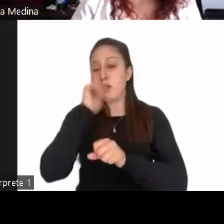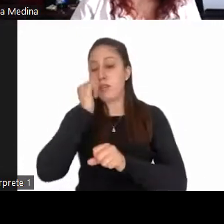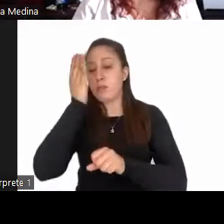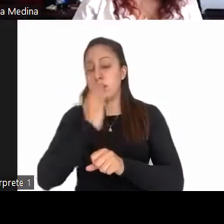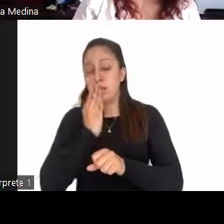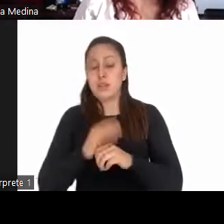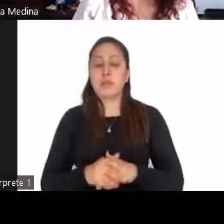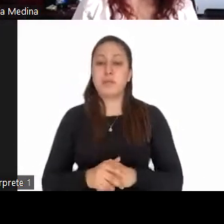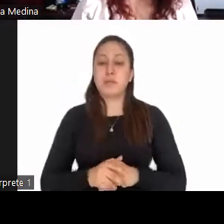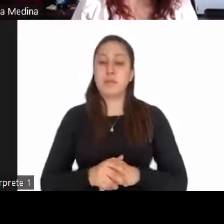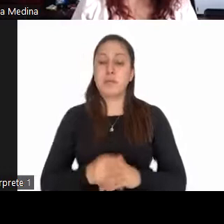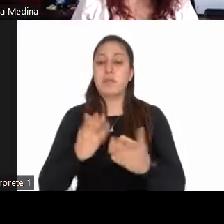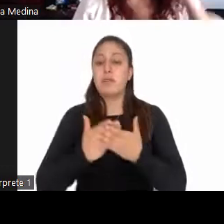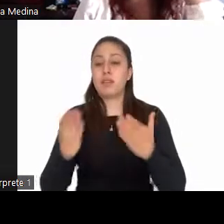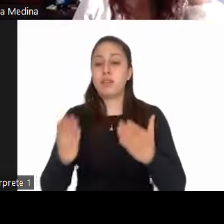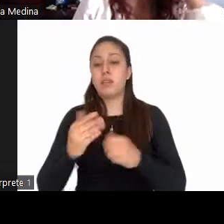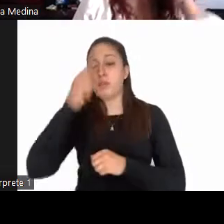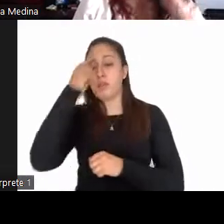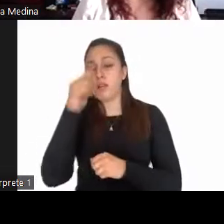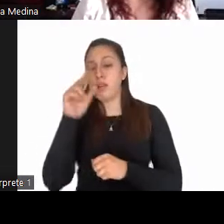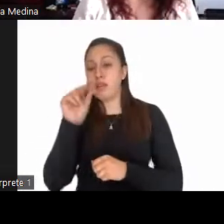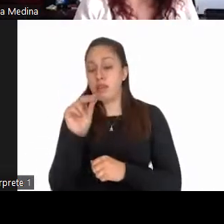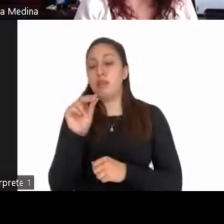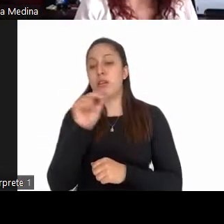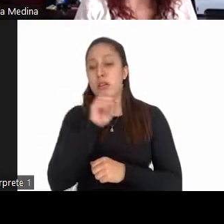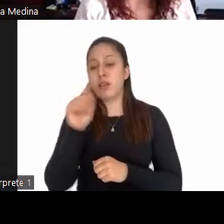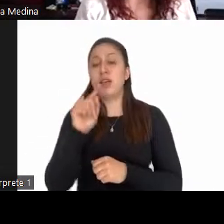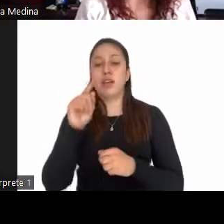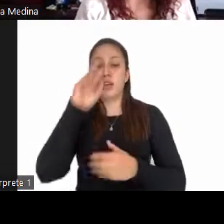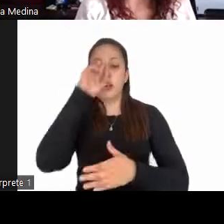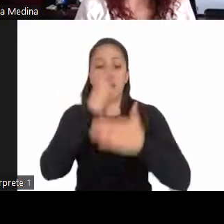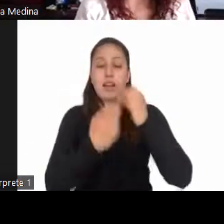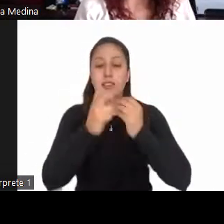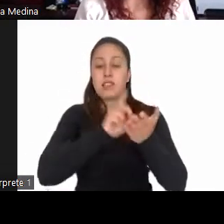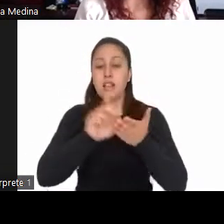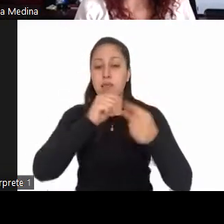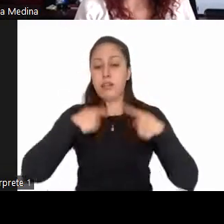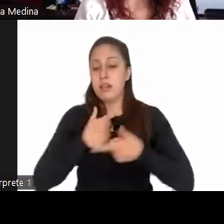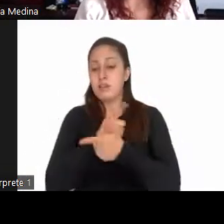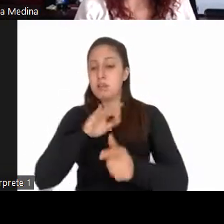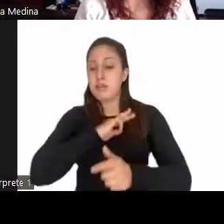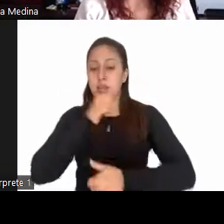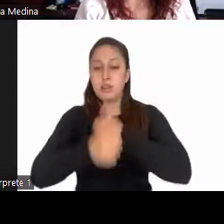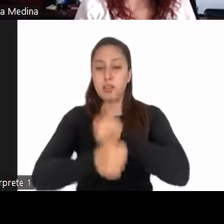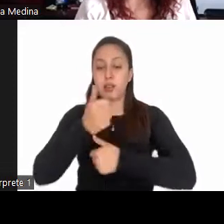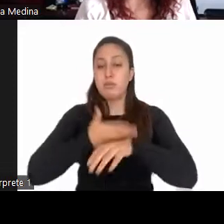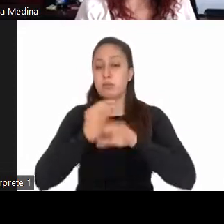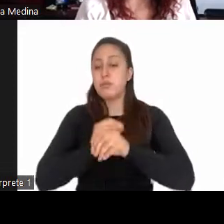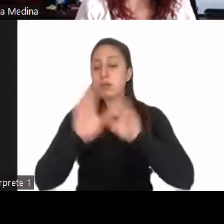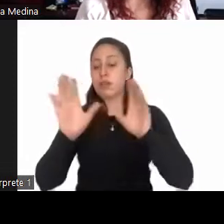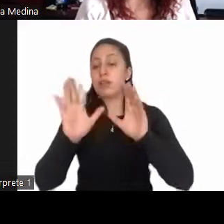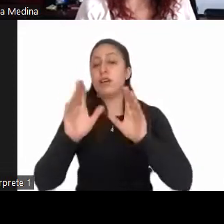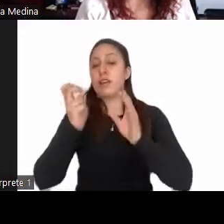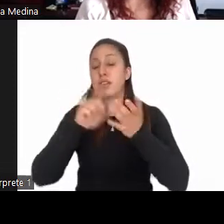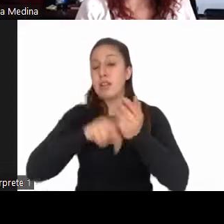esta problemática que atenta en contra de la libre contienda electoral, lo mejor es señalar en el citado código que, en la colocación